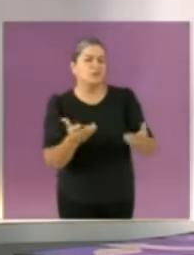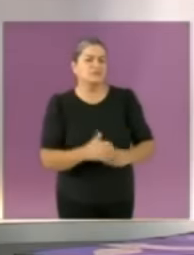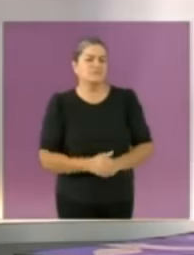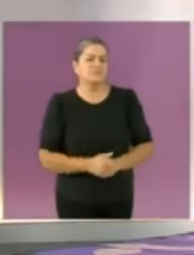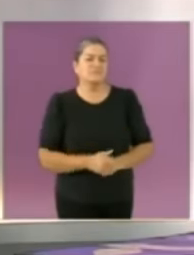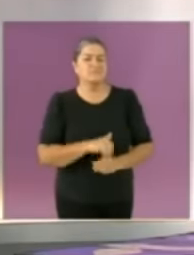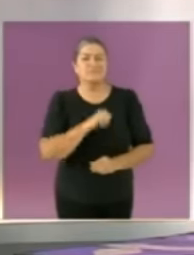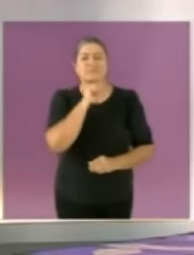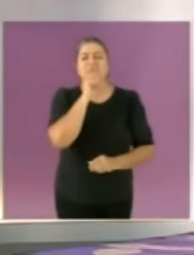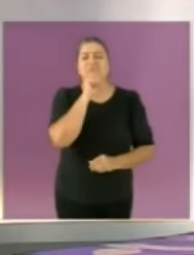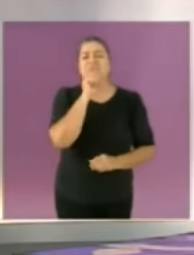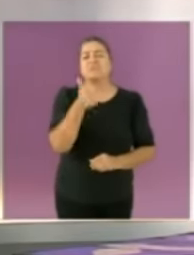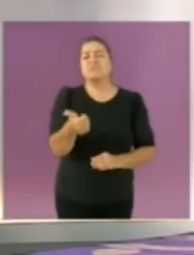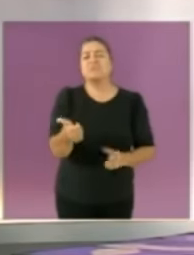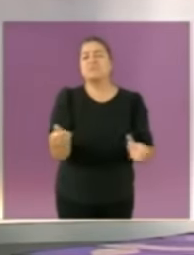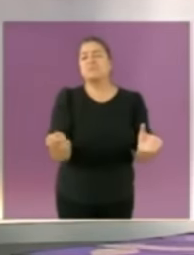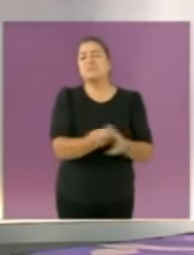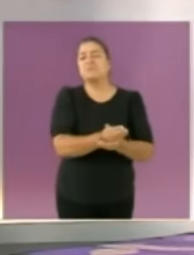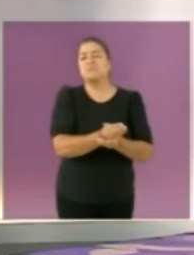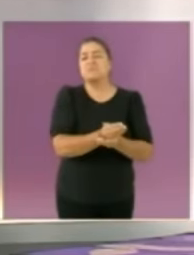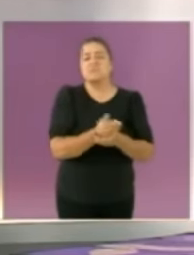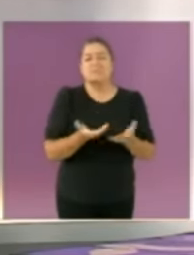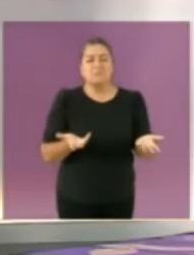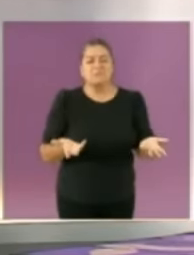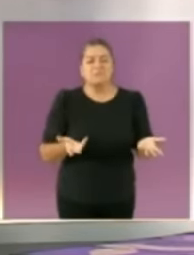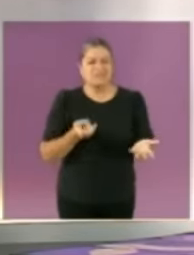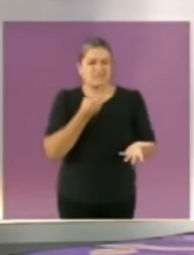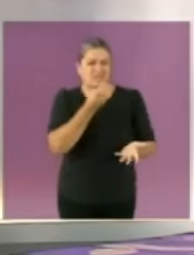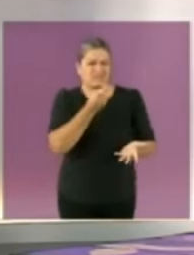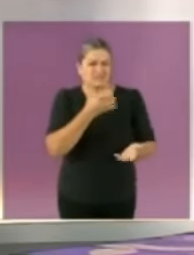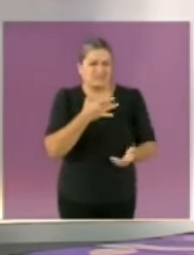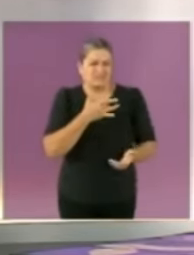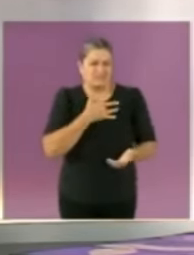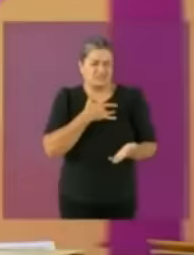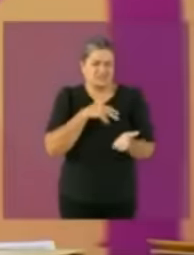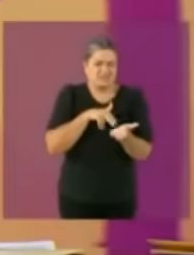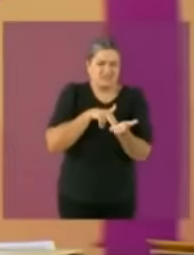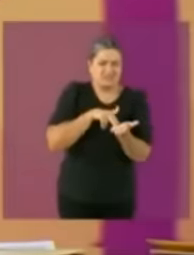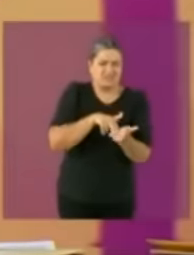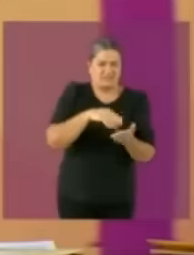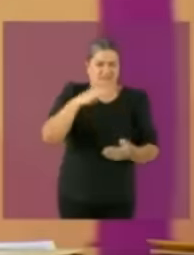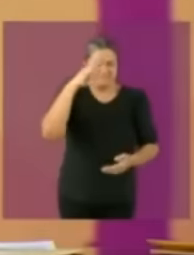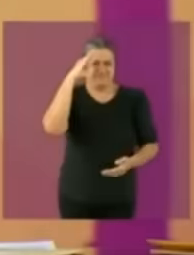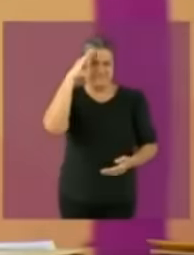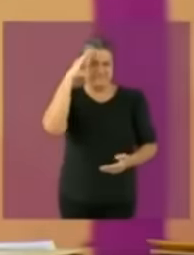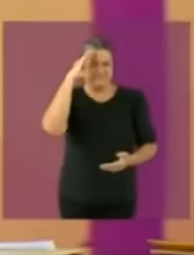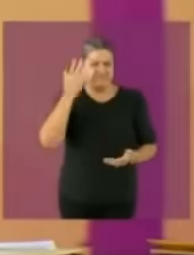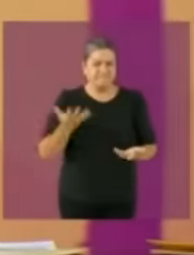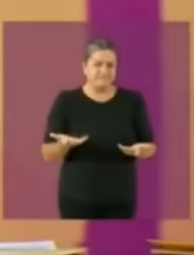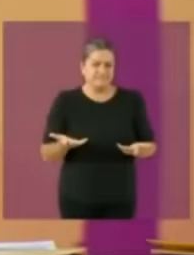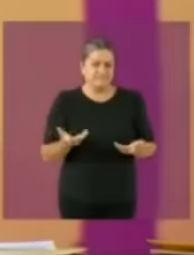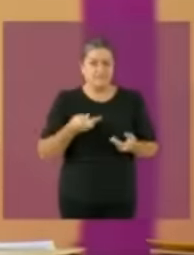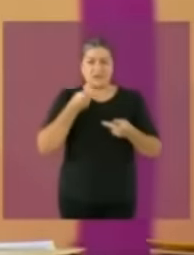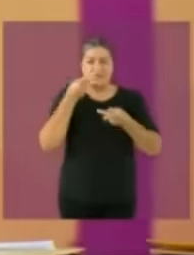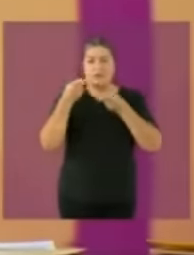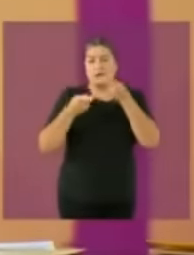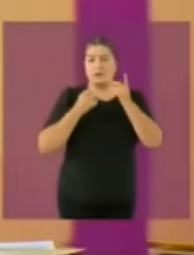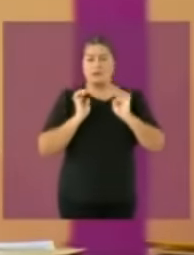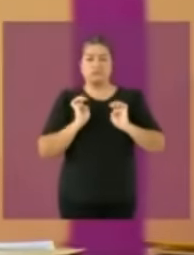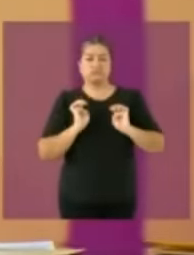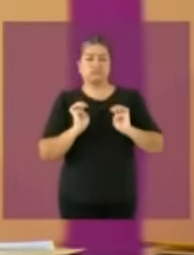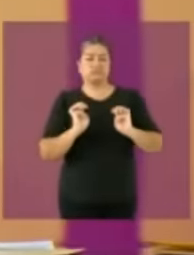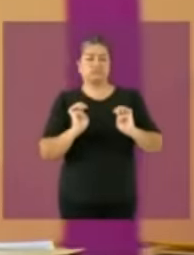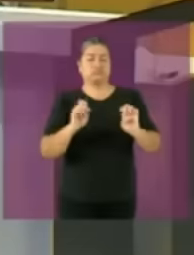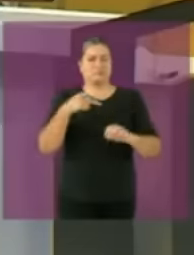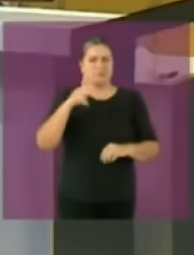El WIPI lo dice todo, Álvaro. Es la impostura, el engaño permanente.